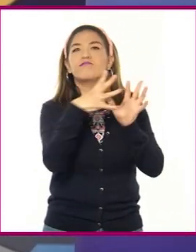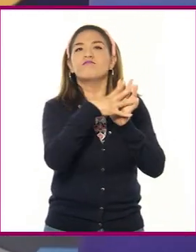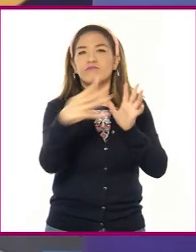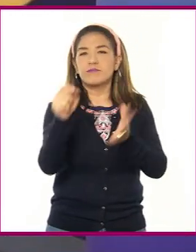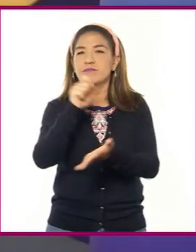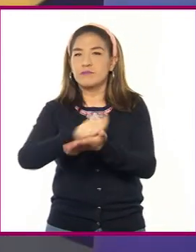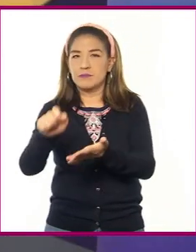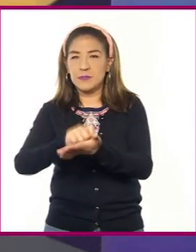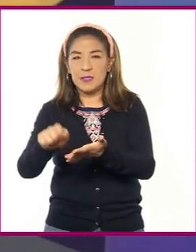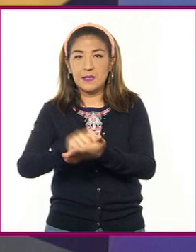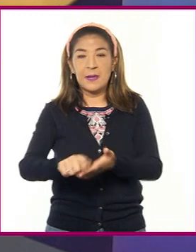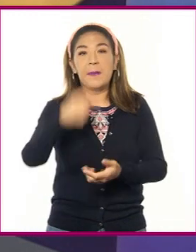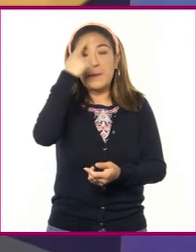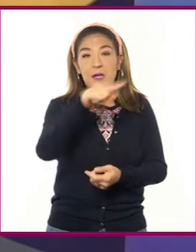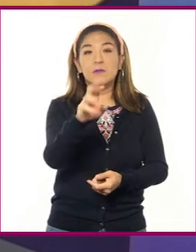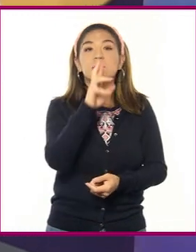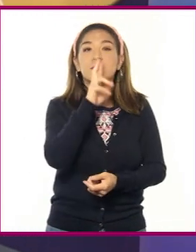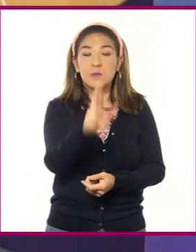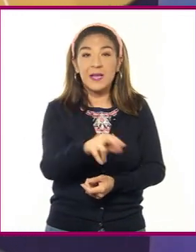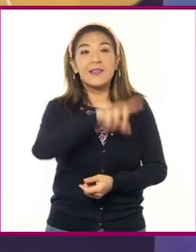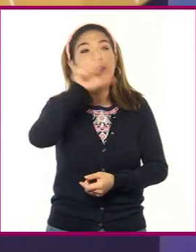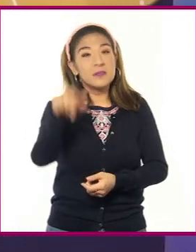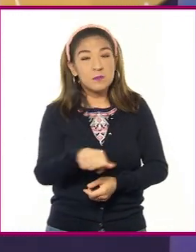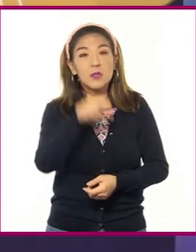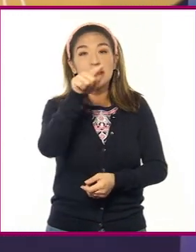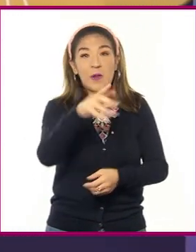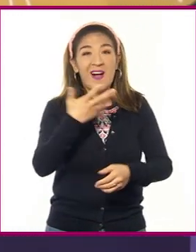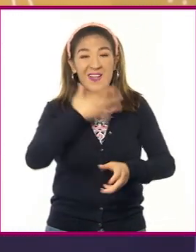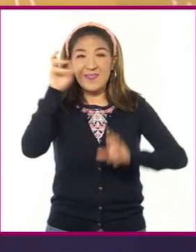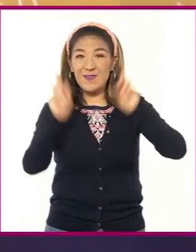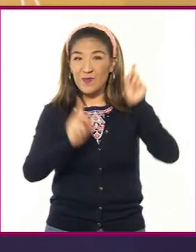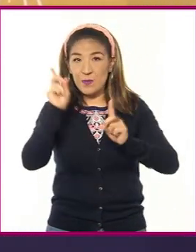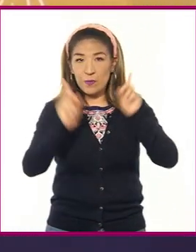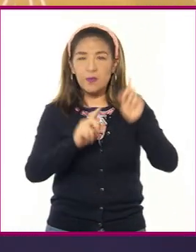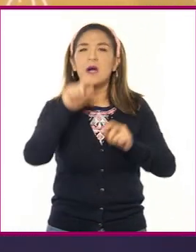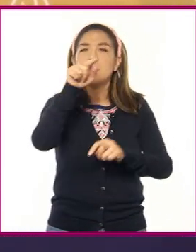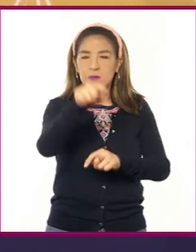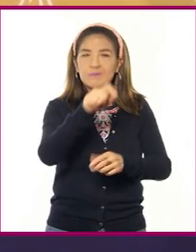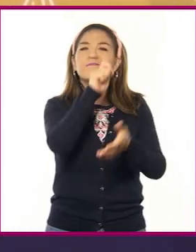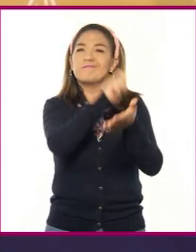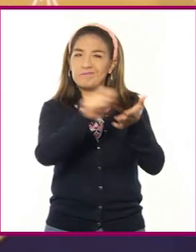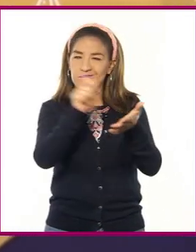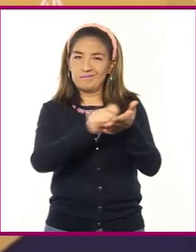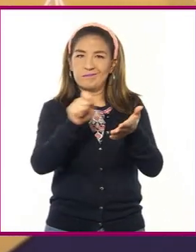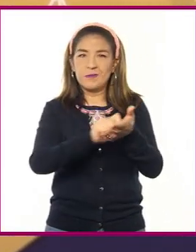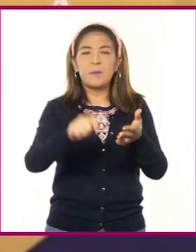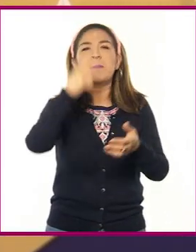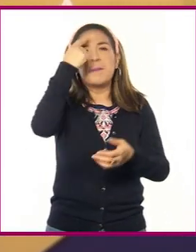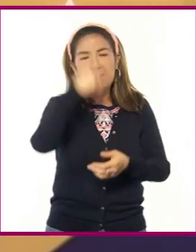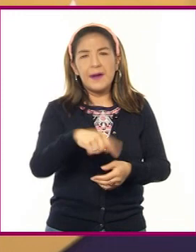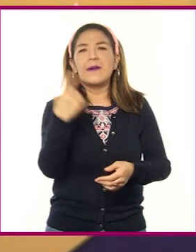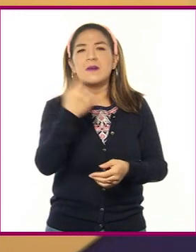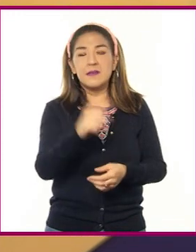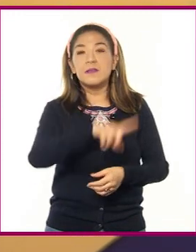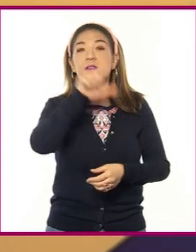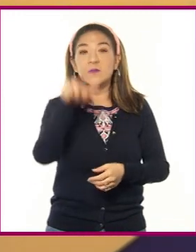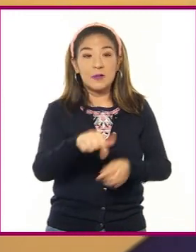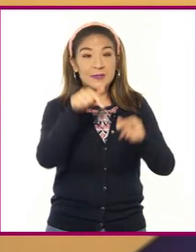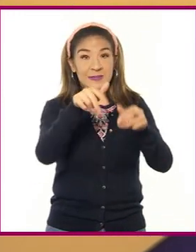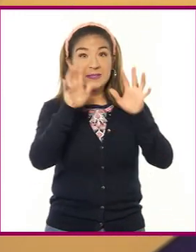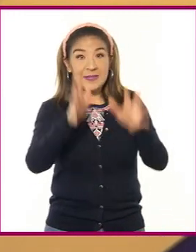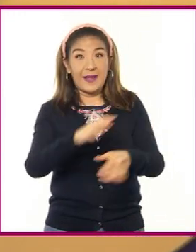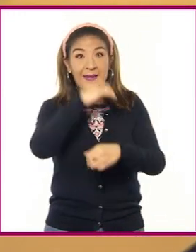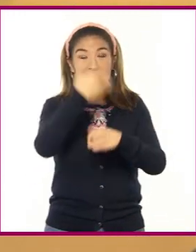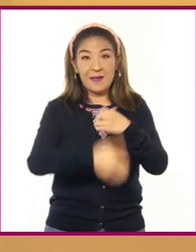Se espera que las respondan y, en caso de que surja alguna duda, es necesario anotarla. Así, una vez terminado el